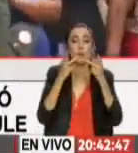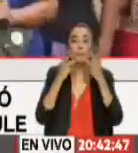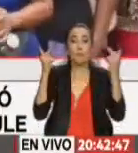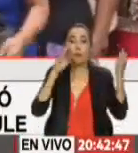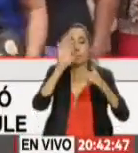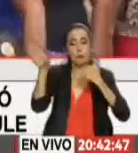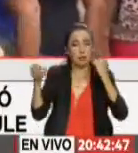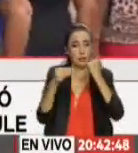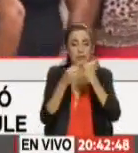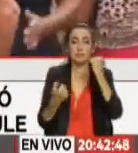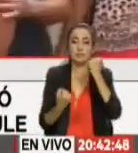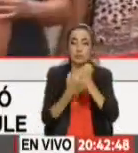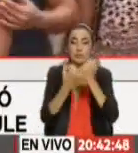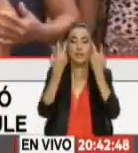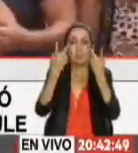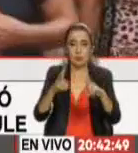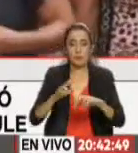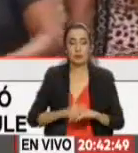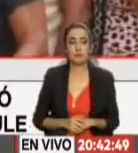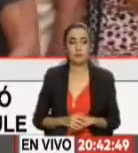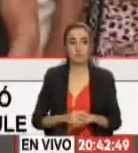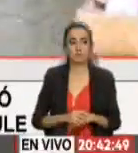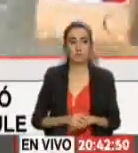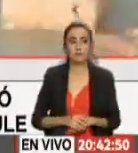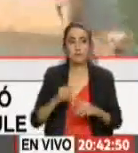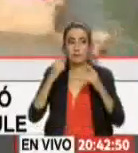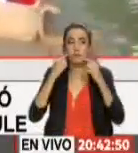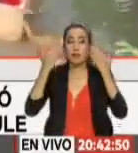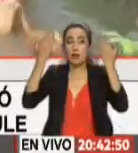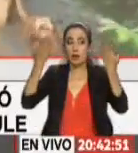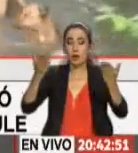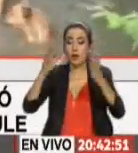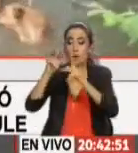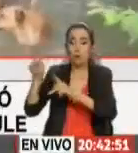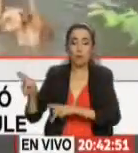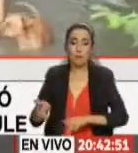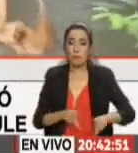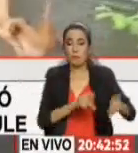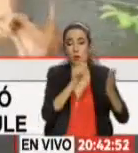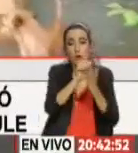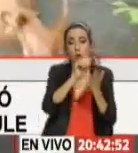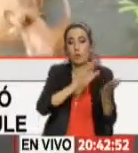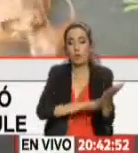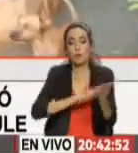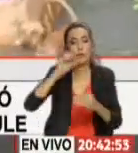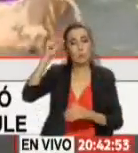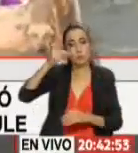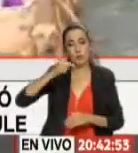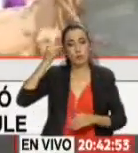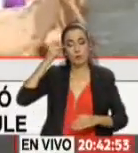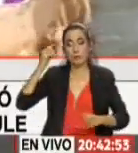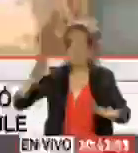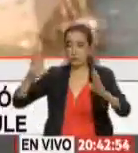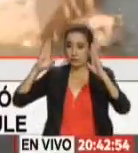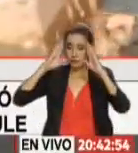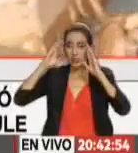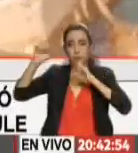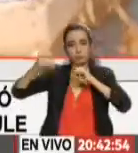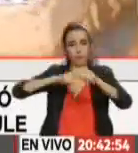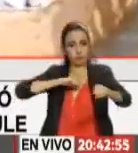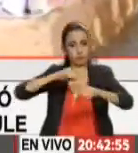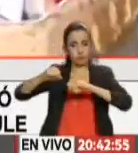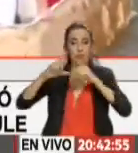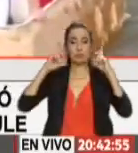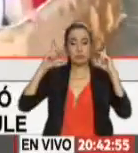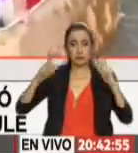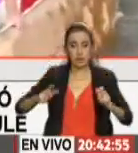sumarán a esta labor en la provincia. La medida forma parte del plan propuesto por el gobierno nacional que gestiona la atención en